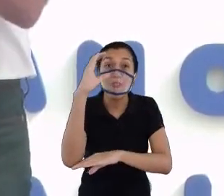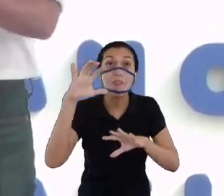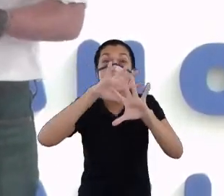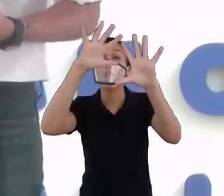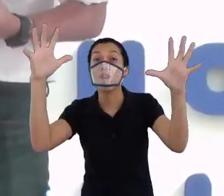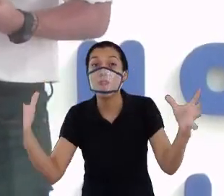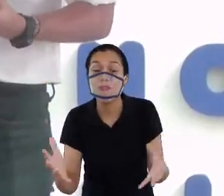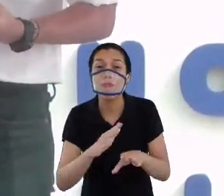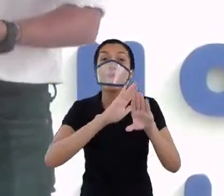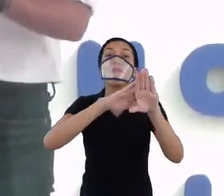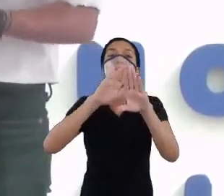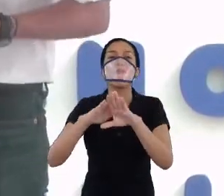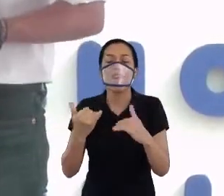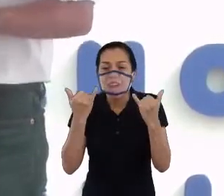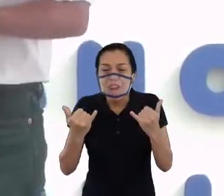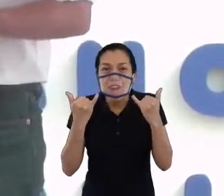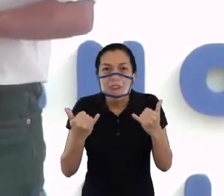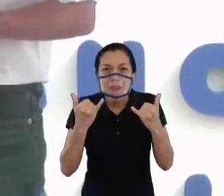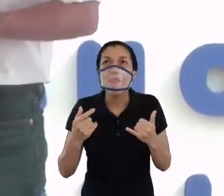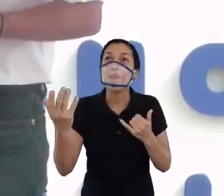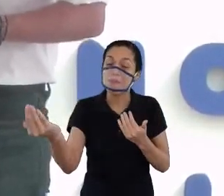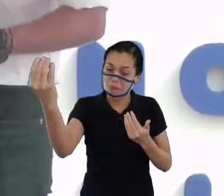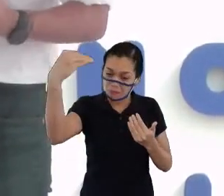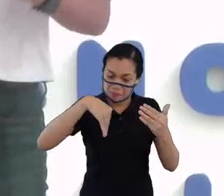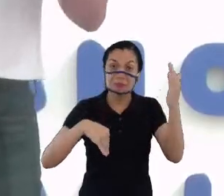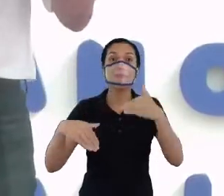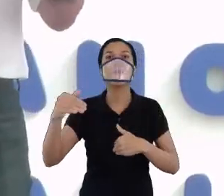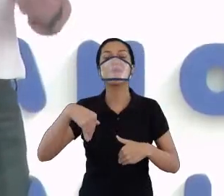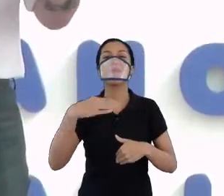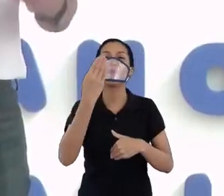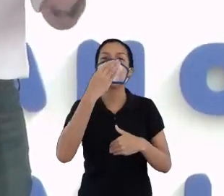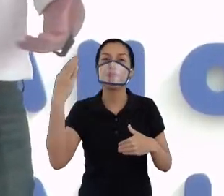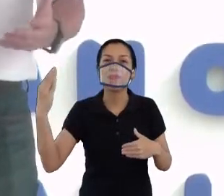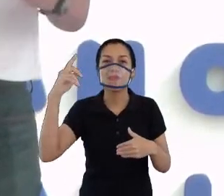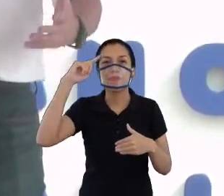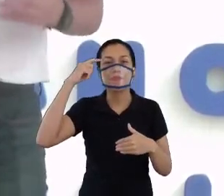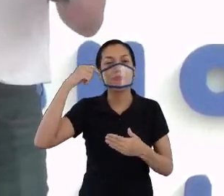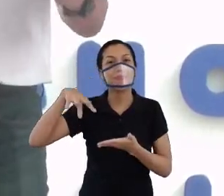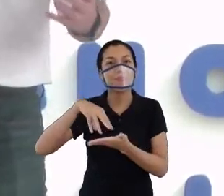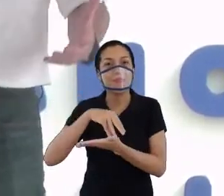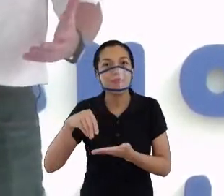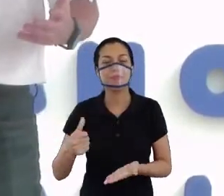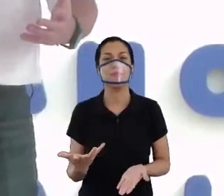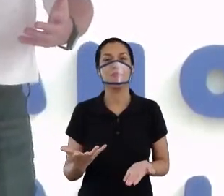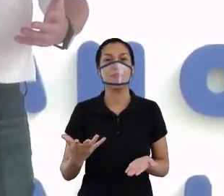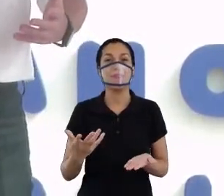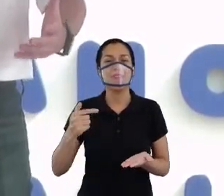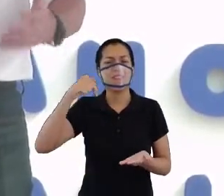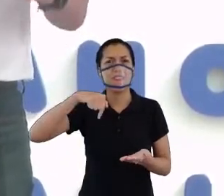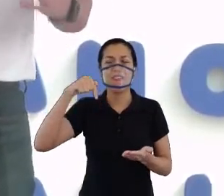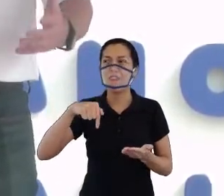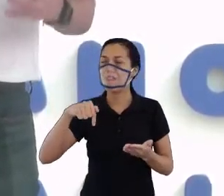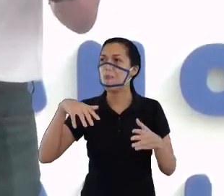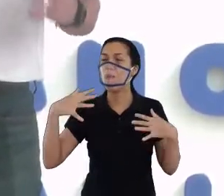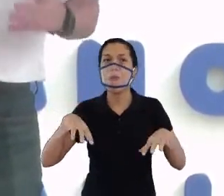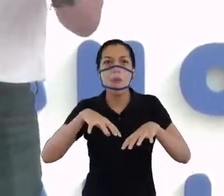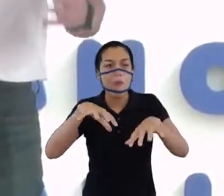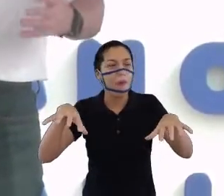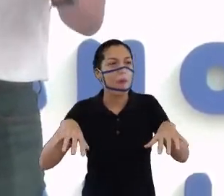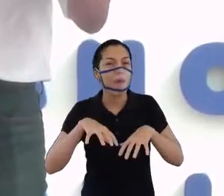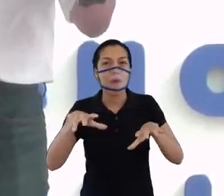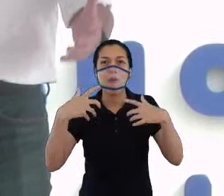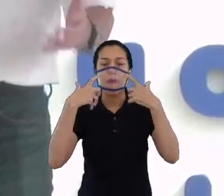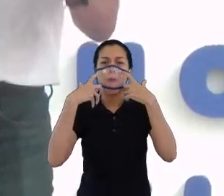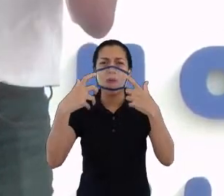que es el momento para venir a acompañarnos. Que aquí están pasando cosas increíbles, que llevamos 14